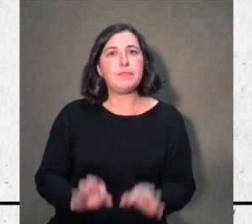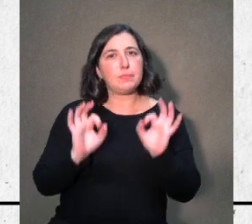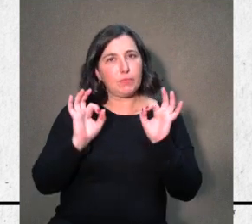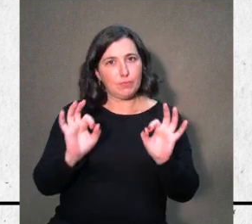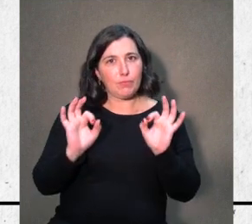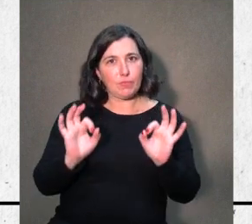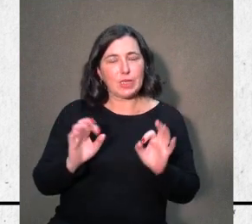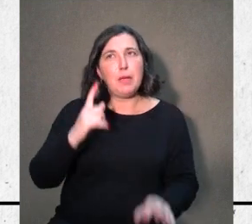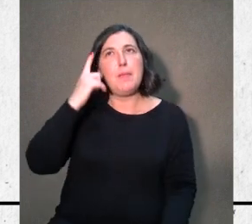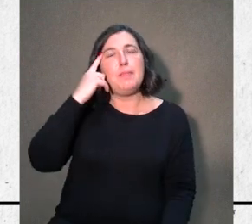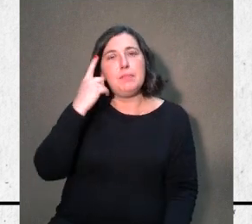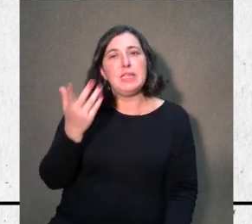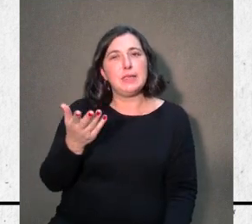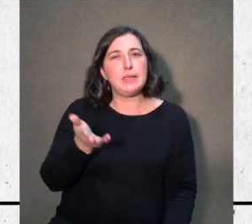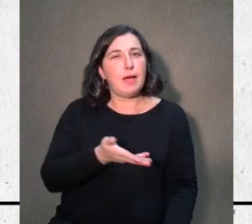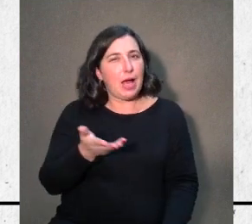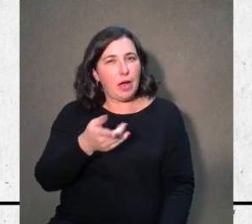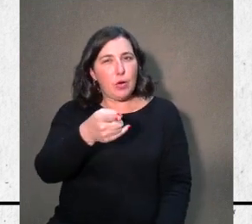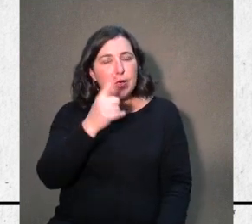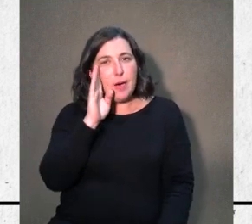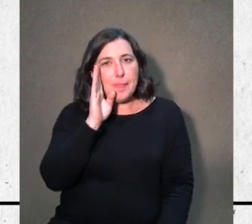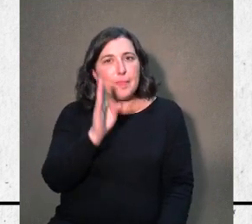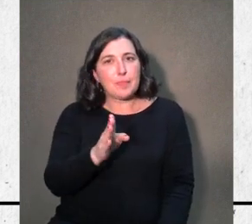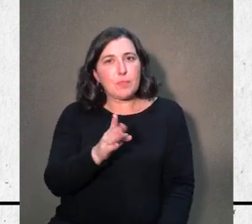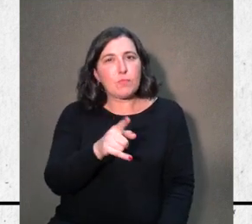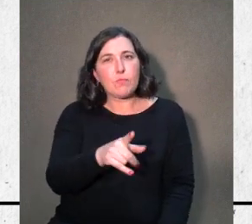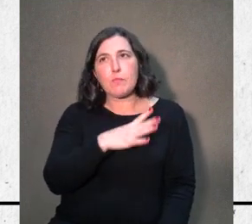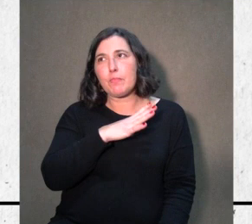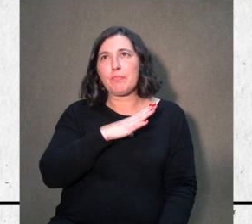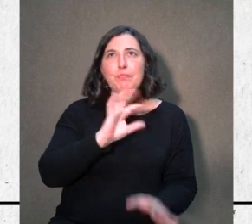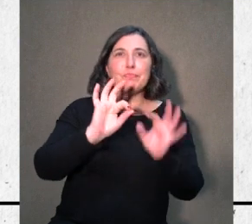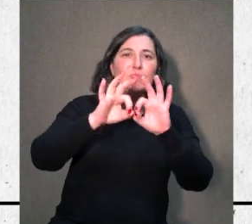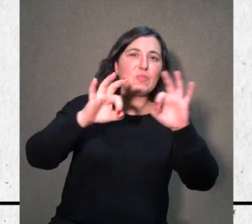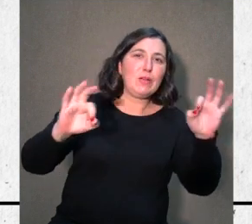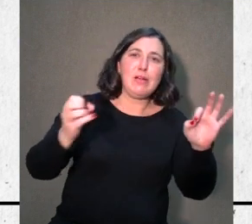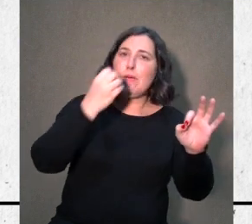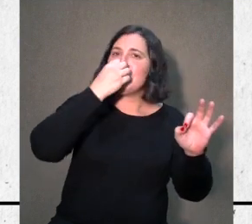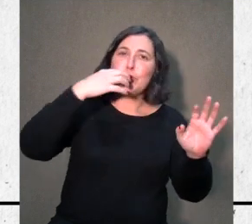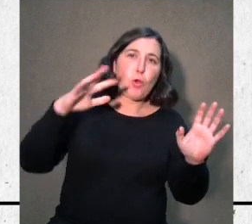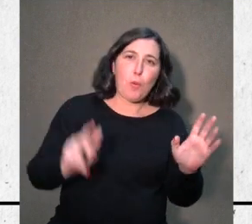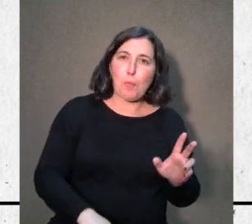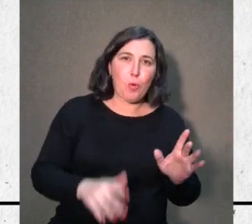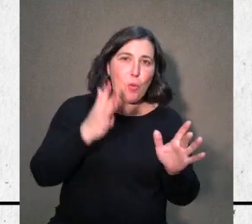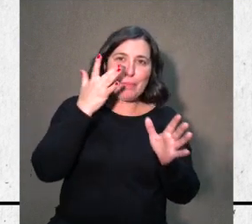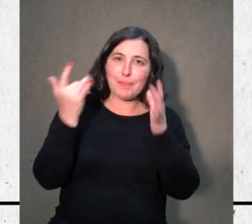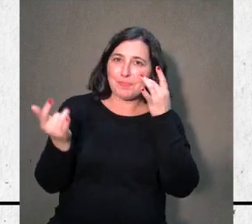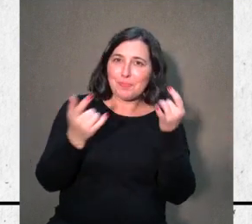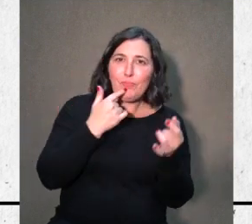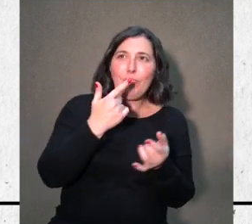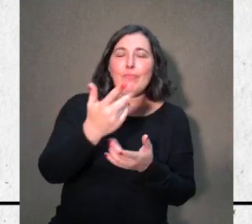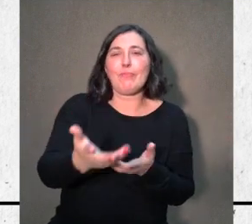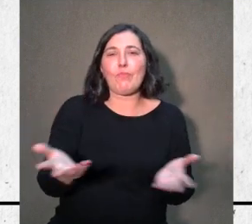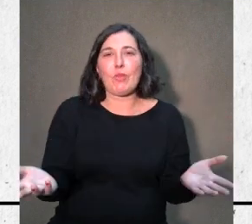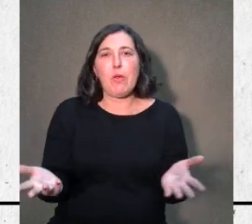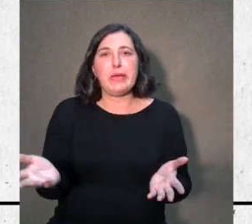Bien, bien. No, y pensaba, ahora que te escuchaba hablar, hay frases que son como muy clásicas en los artistas,